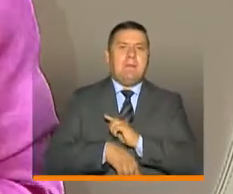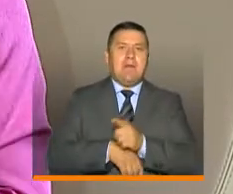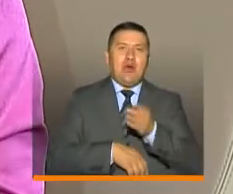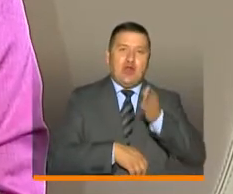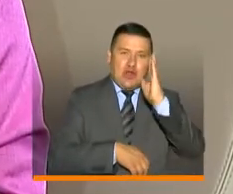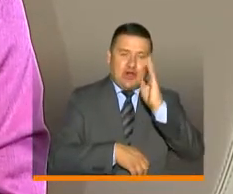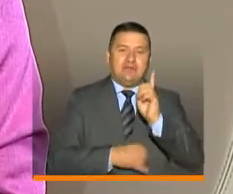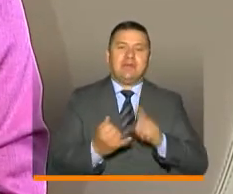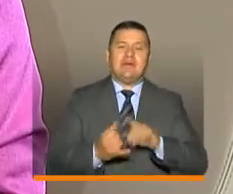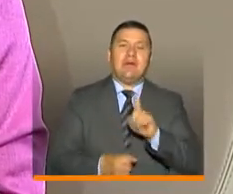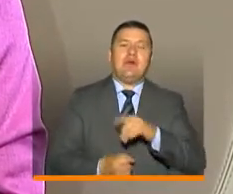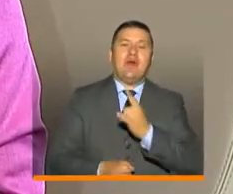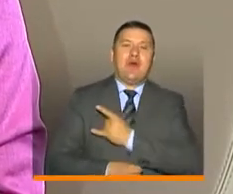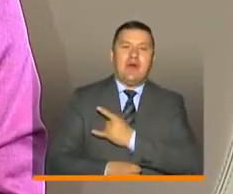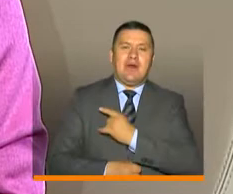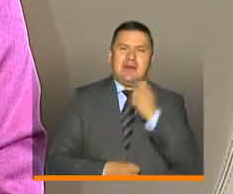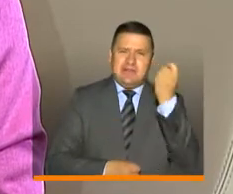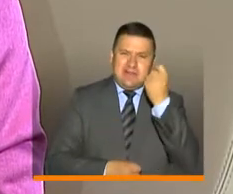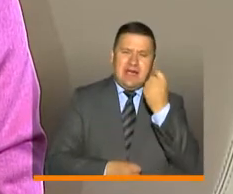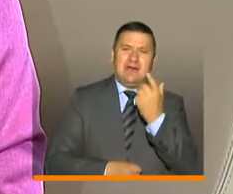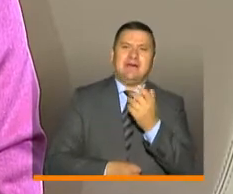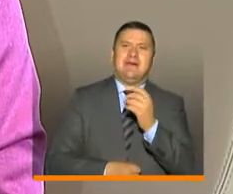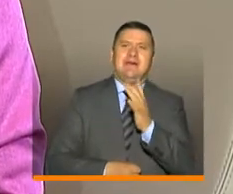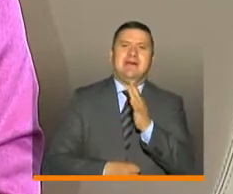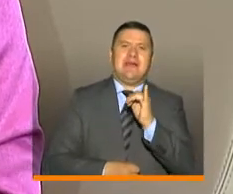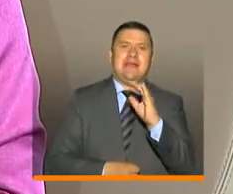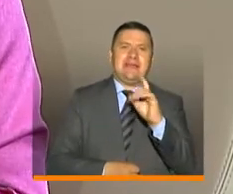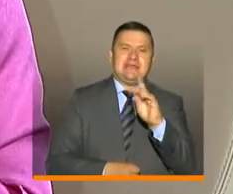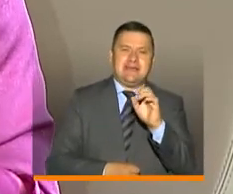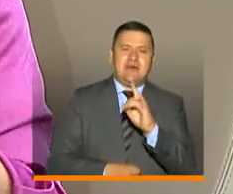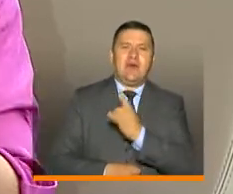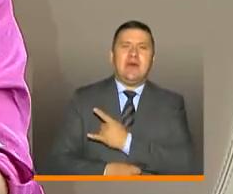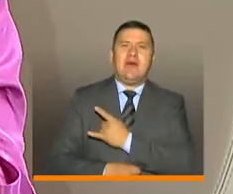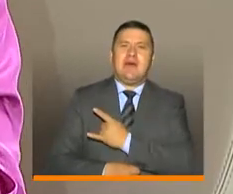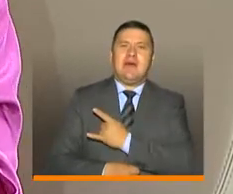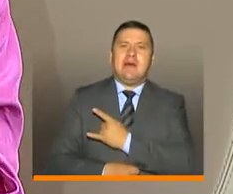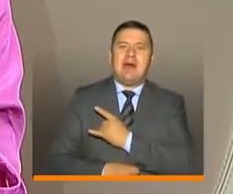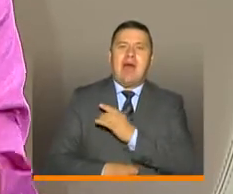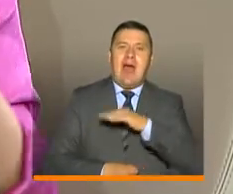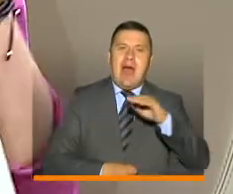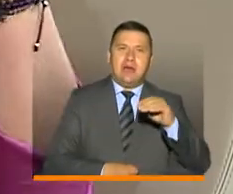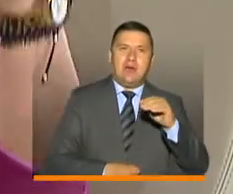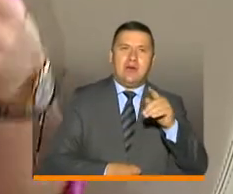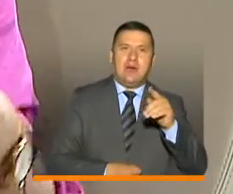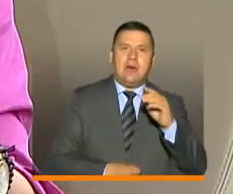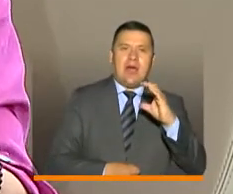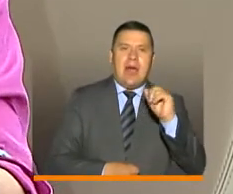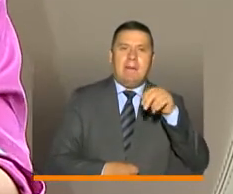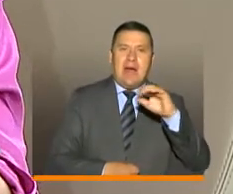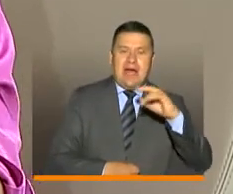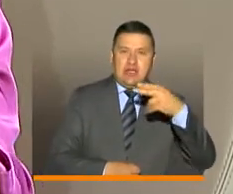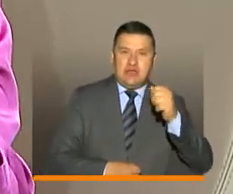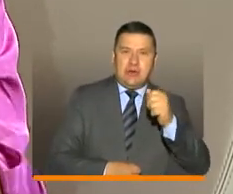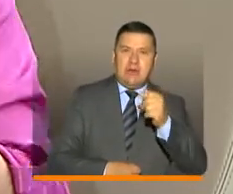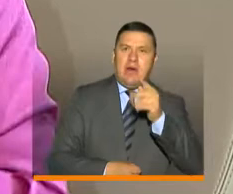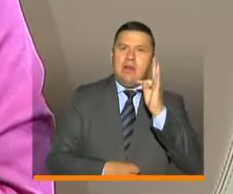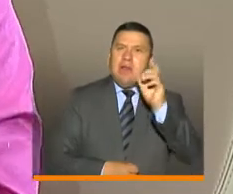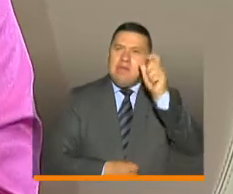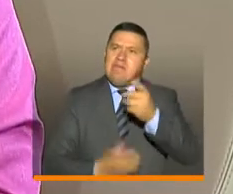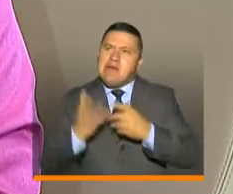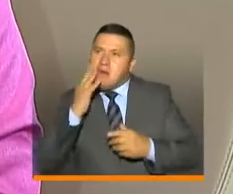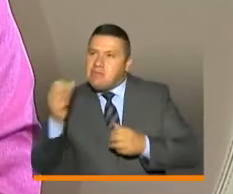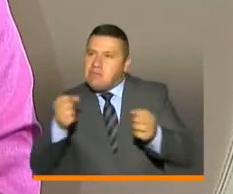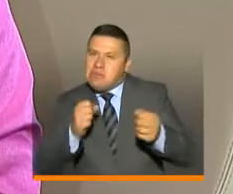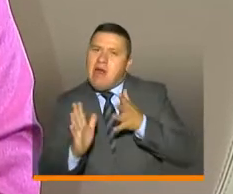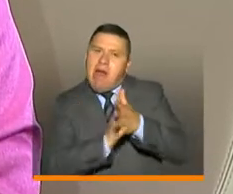Dios, a la Universidad de Los Llanos, a Licesi, a la Universidad Antonio José Camacho, que comparten con nosotros estos testimonios de